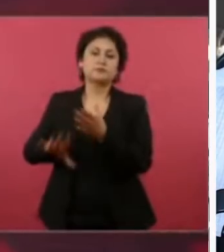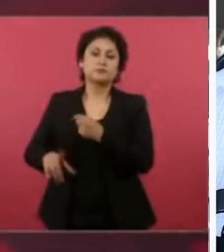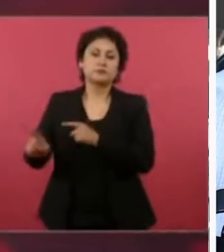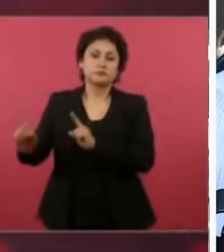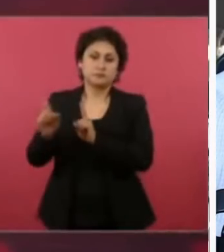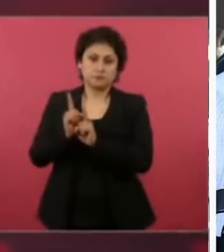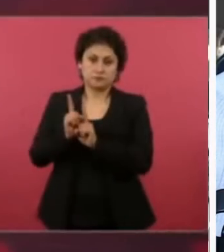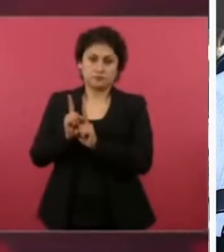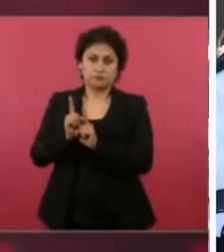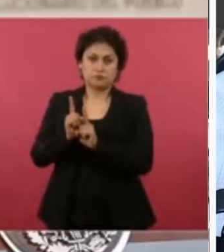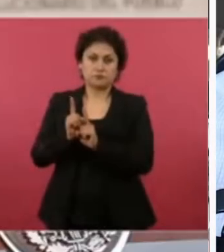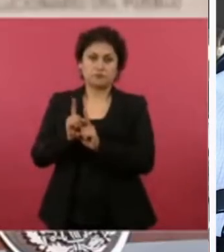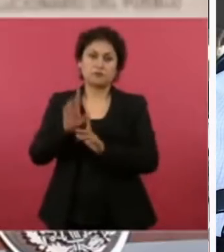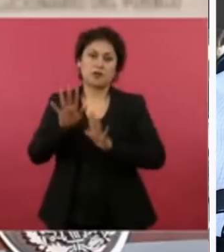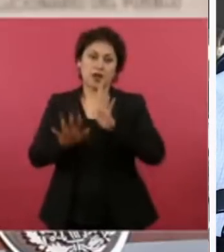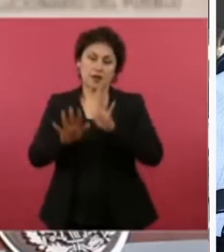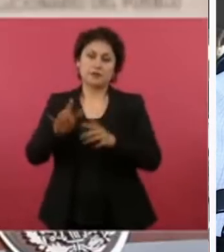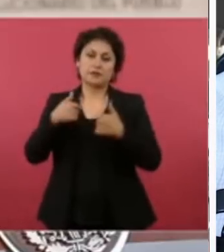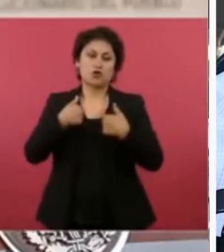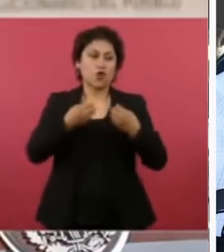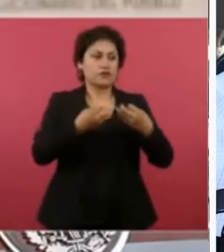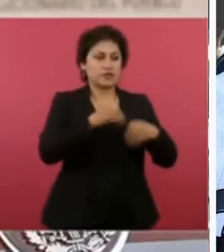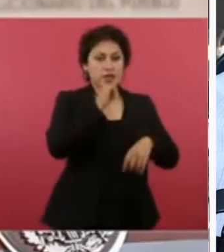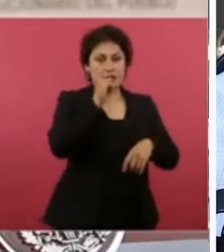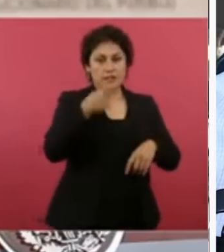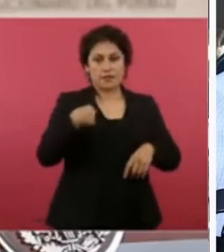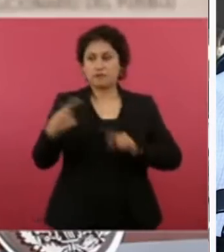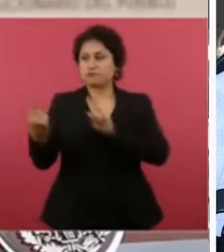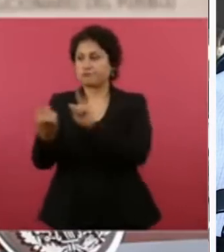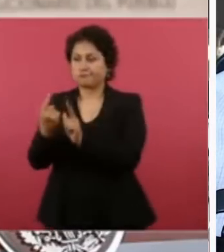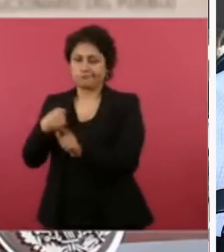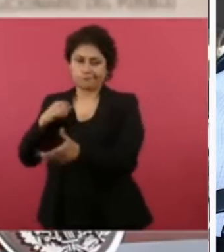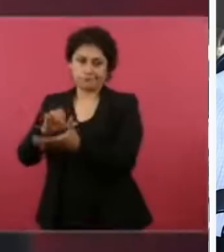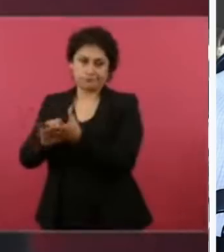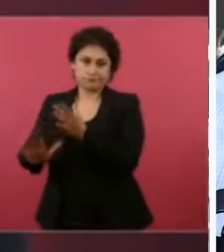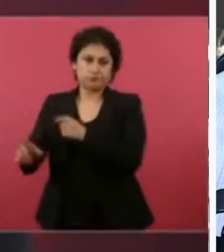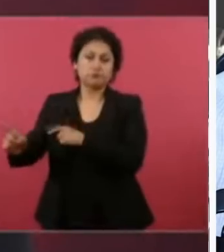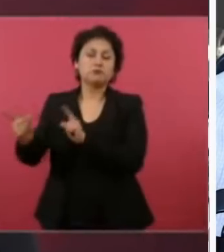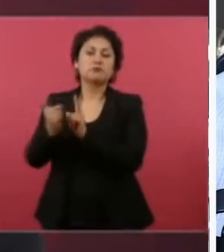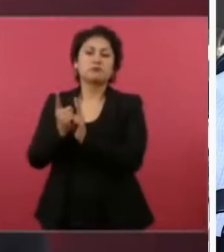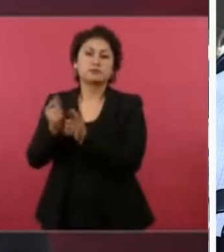cuando no son horas de oficina, cuando no está